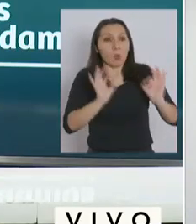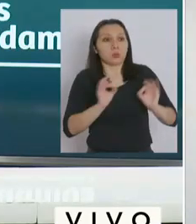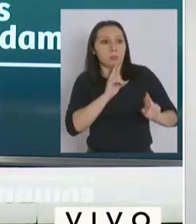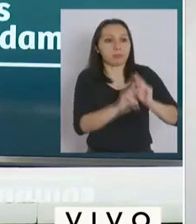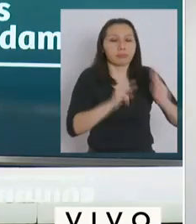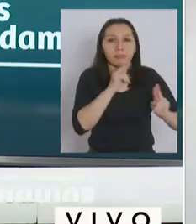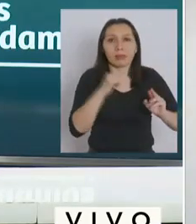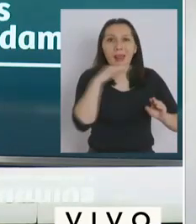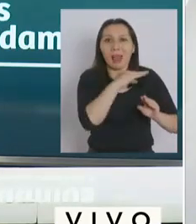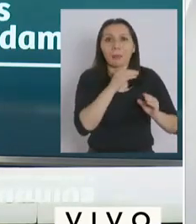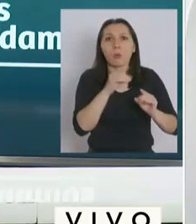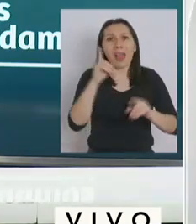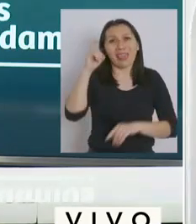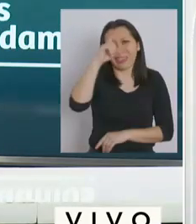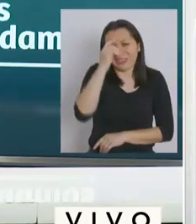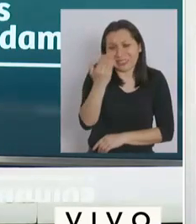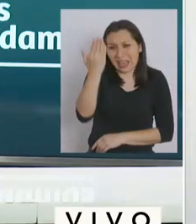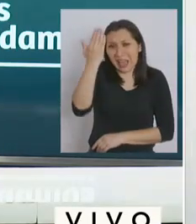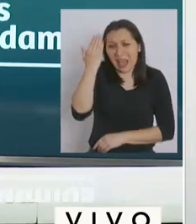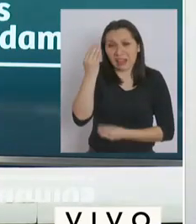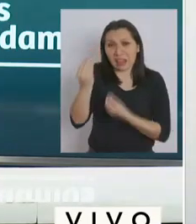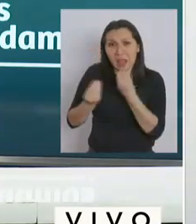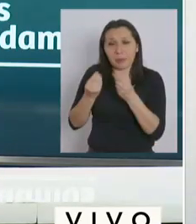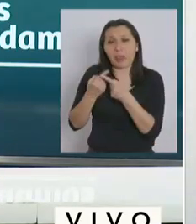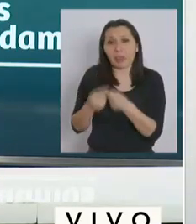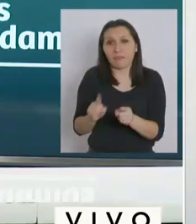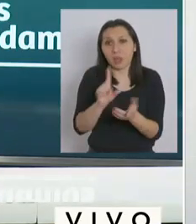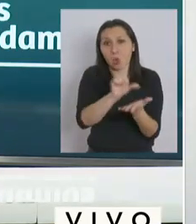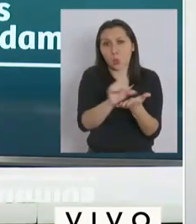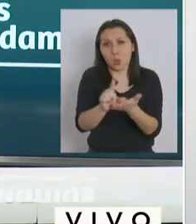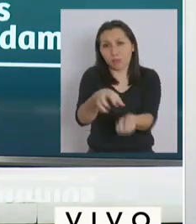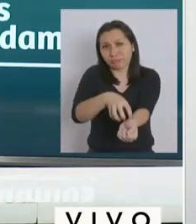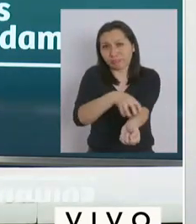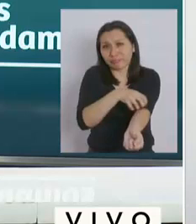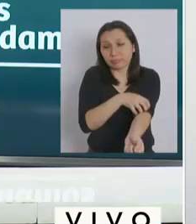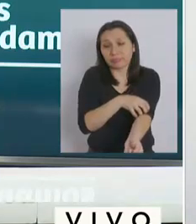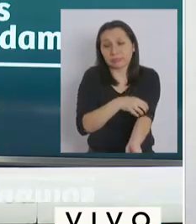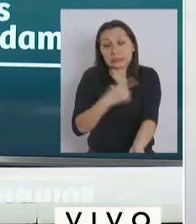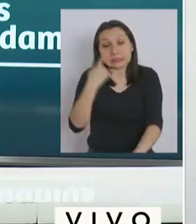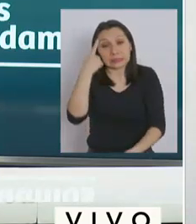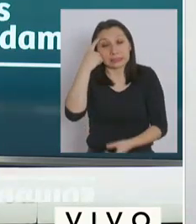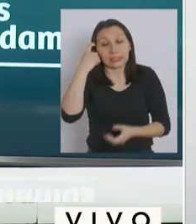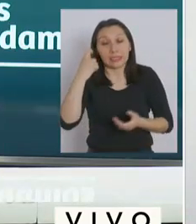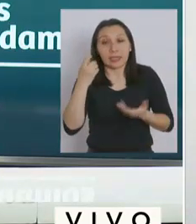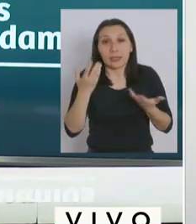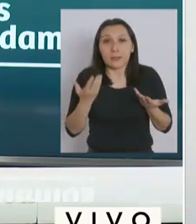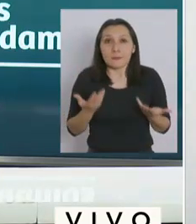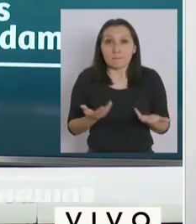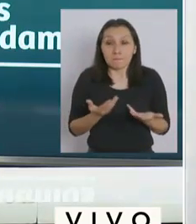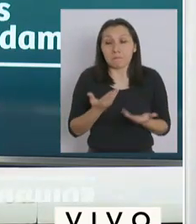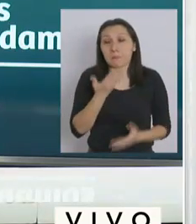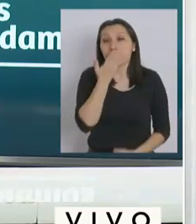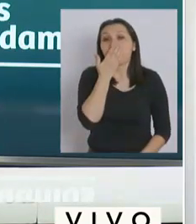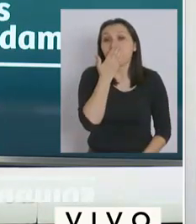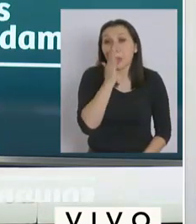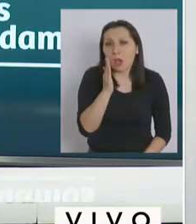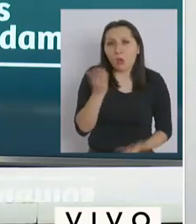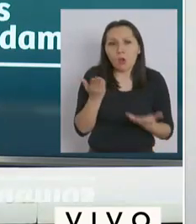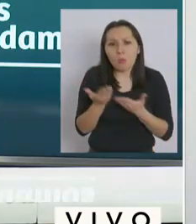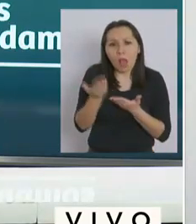función de la difícil situación que estaban pasando en los distintos lugares. Creo que la mejor